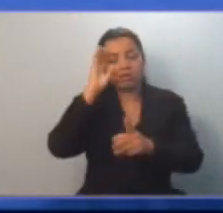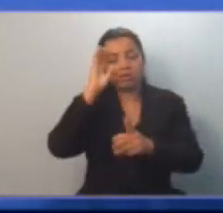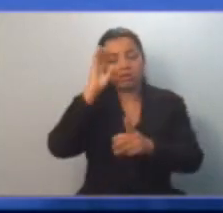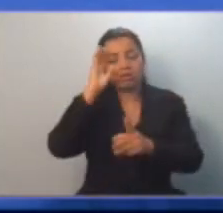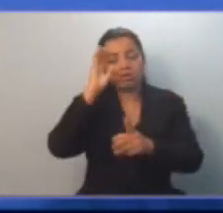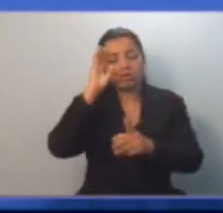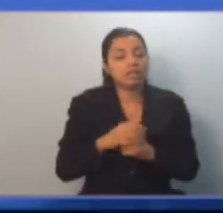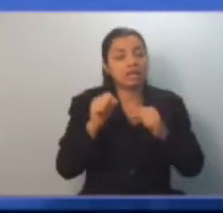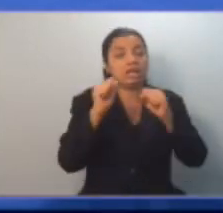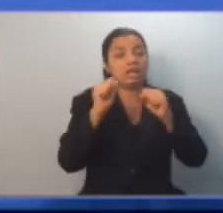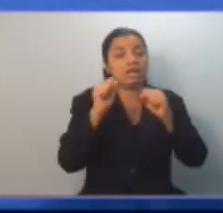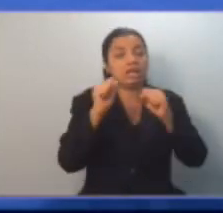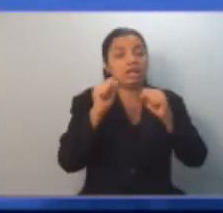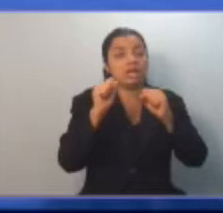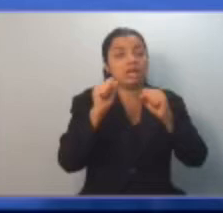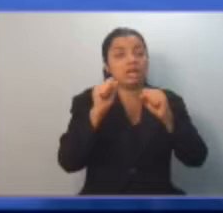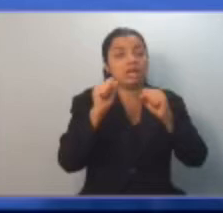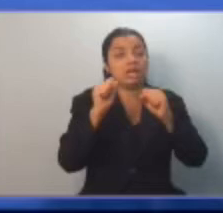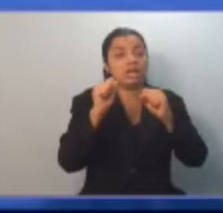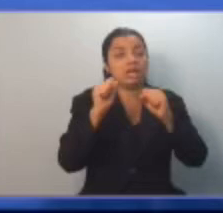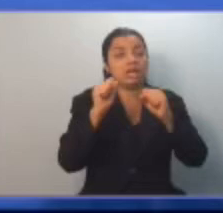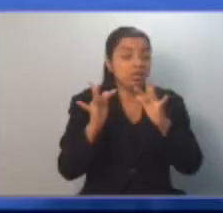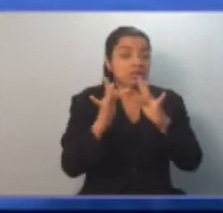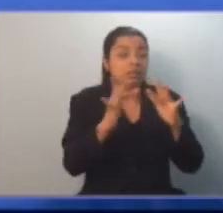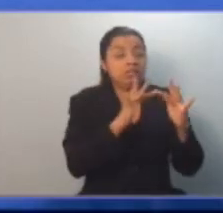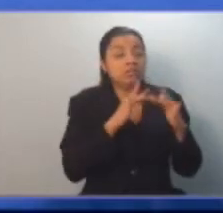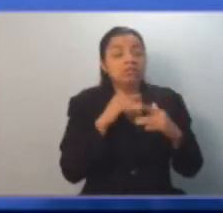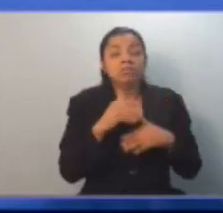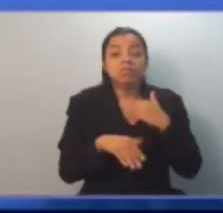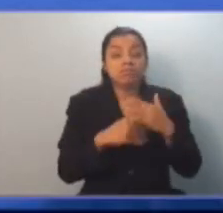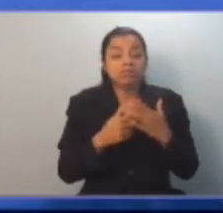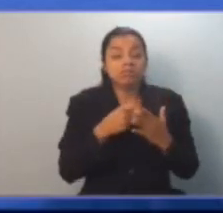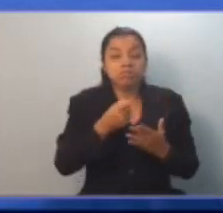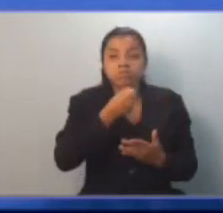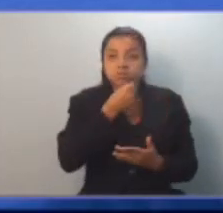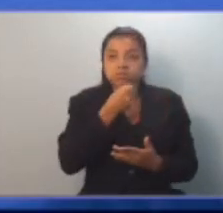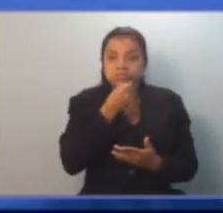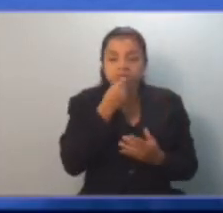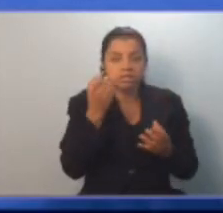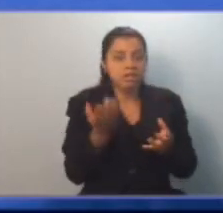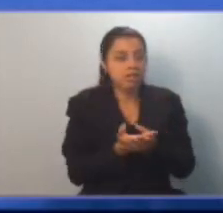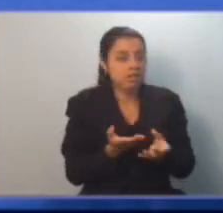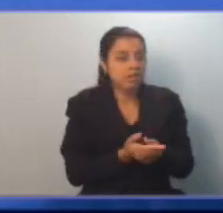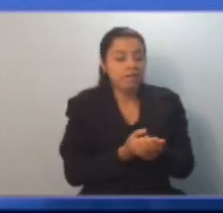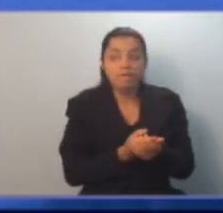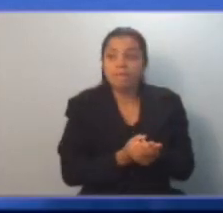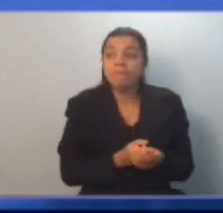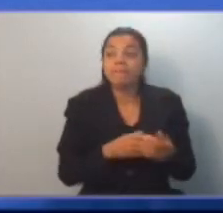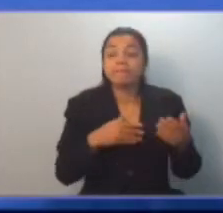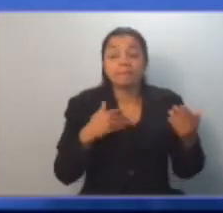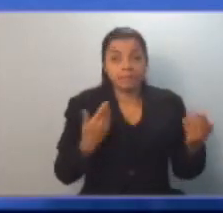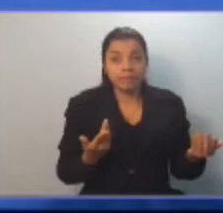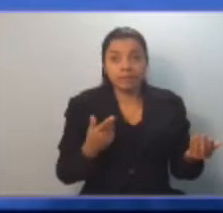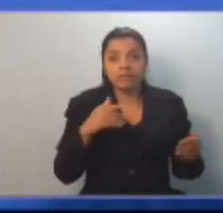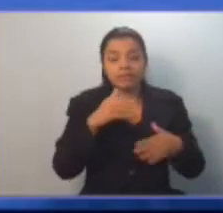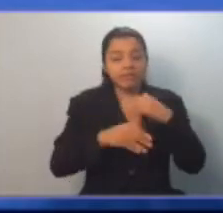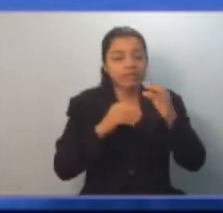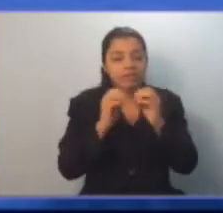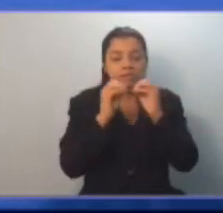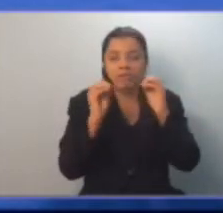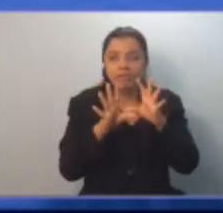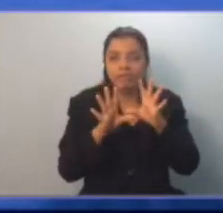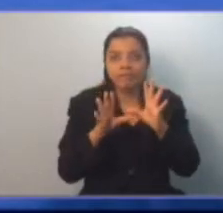enlazado con un sistema de administración de casos, con una gestión documental de casos, con una gestión virtual y electrónica de